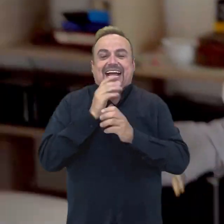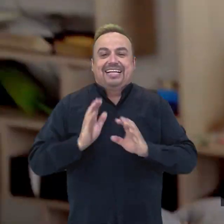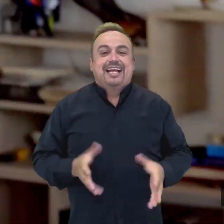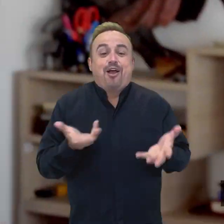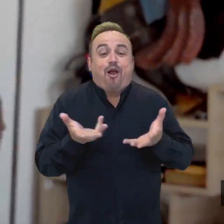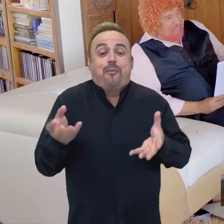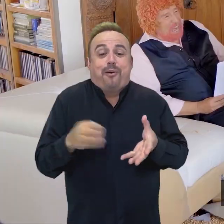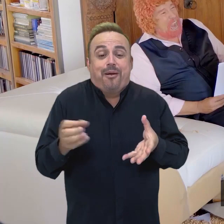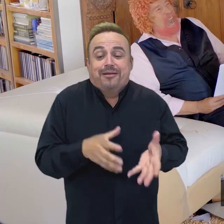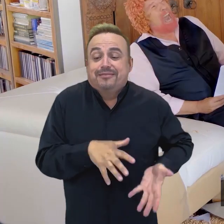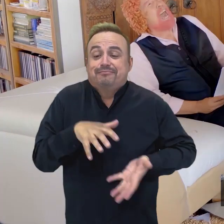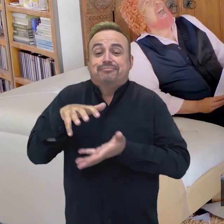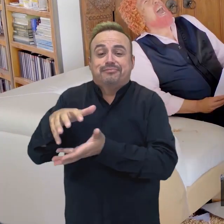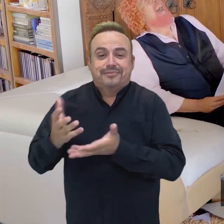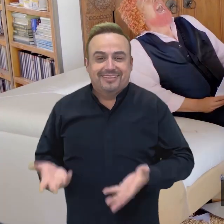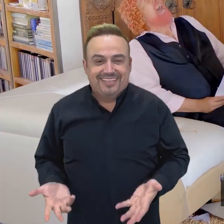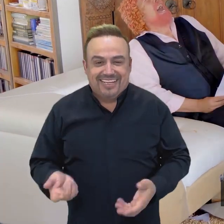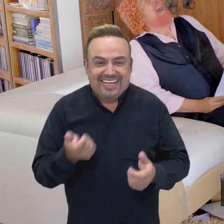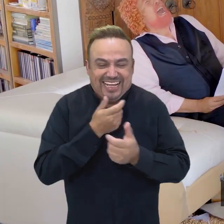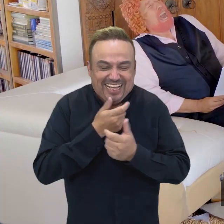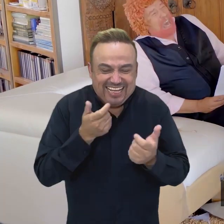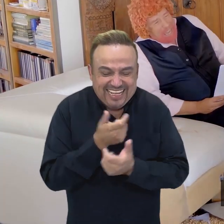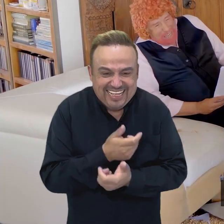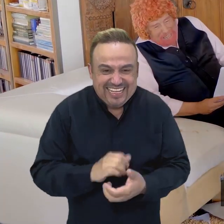¡Coro allá! ¡Ya, ya, qué poquito!